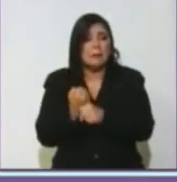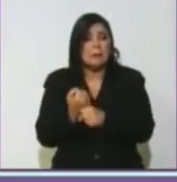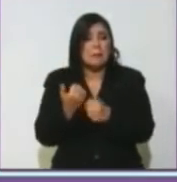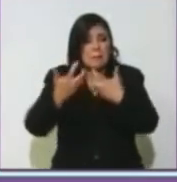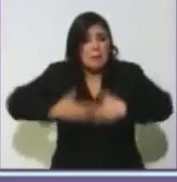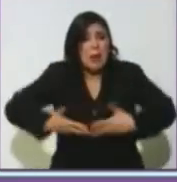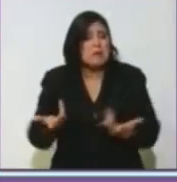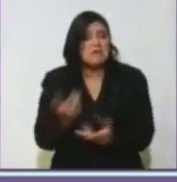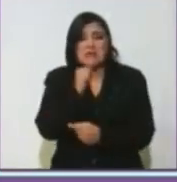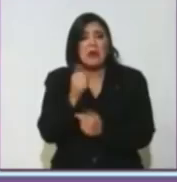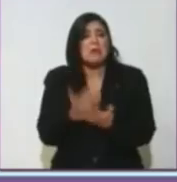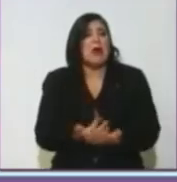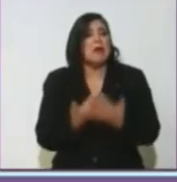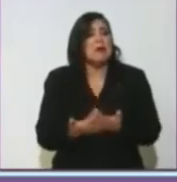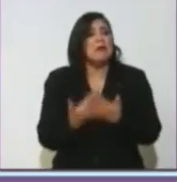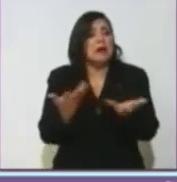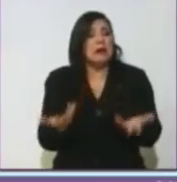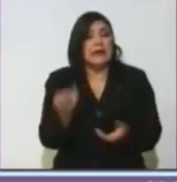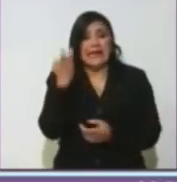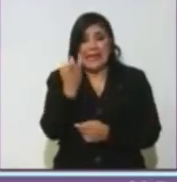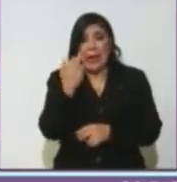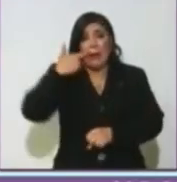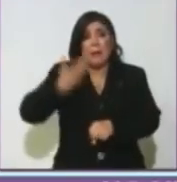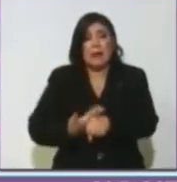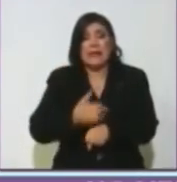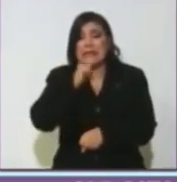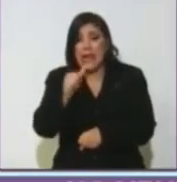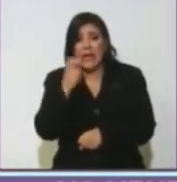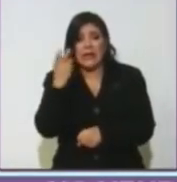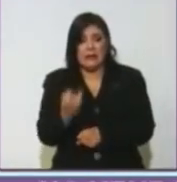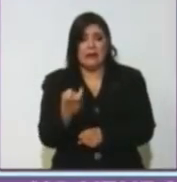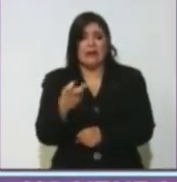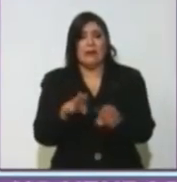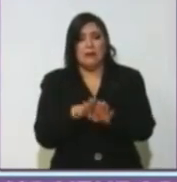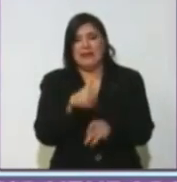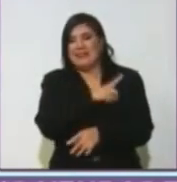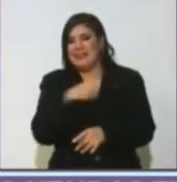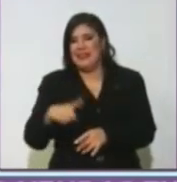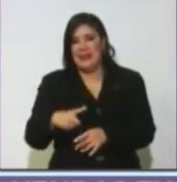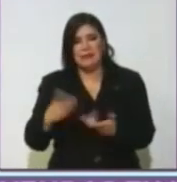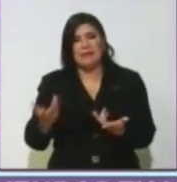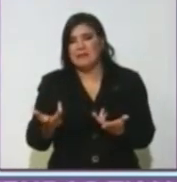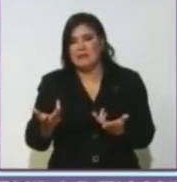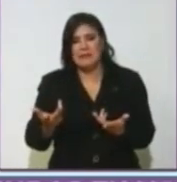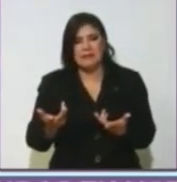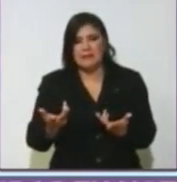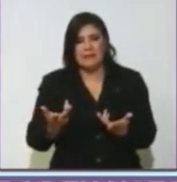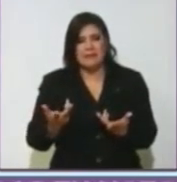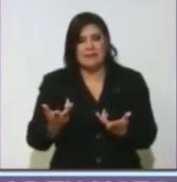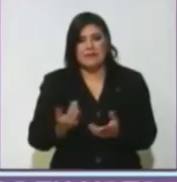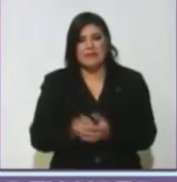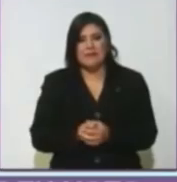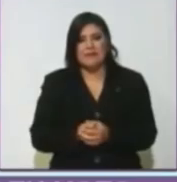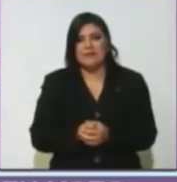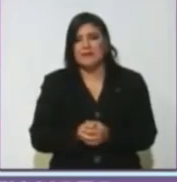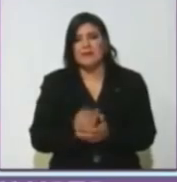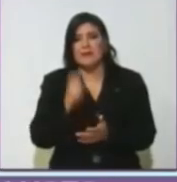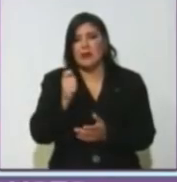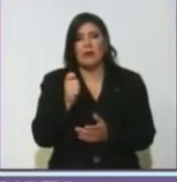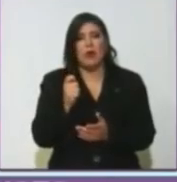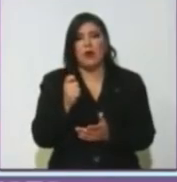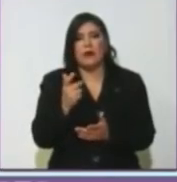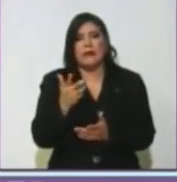al final de cuentas esa irresponsabilidad y negligencia debe ser en represalia